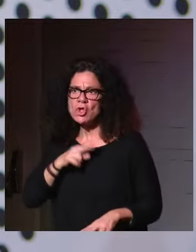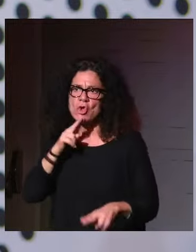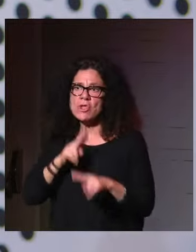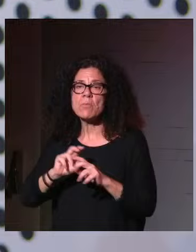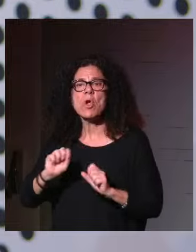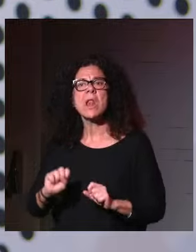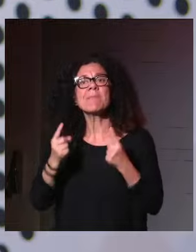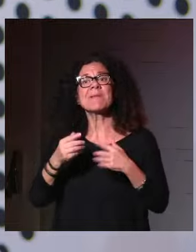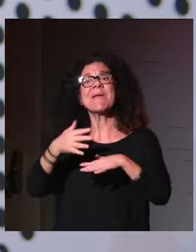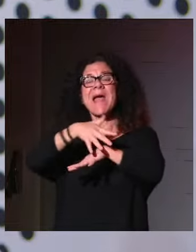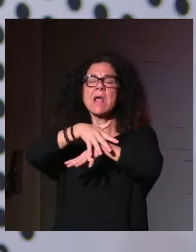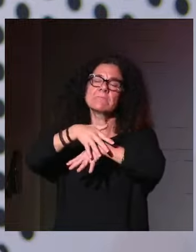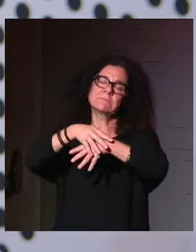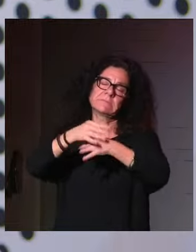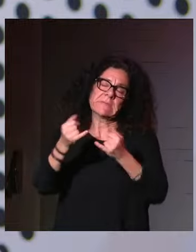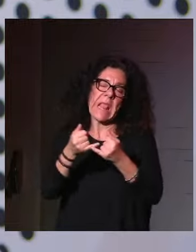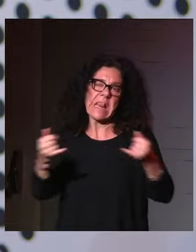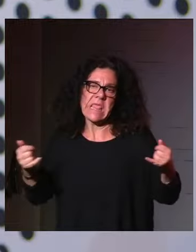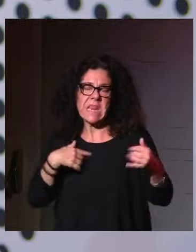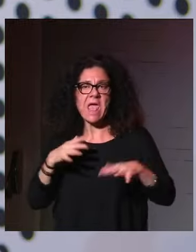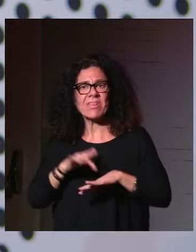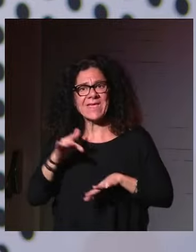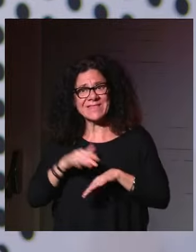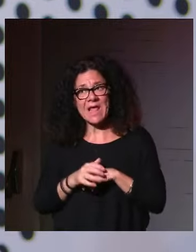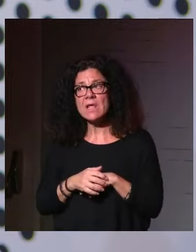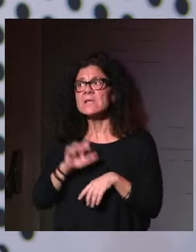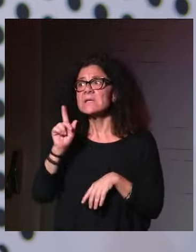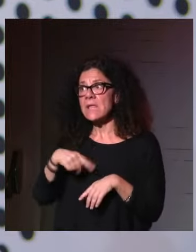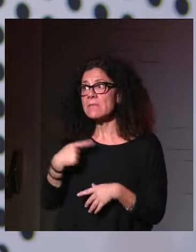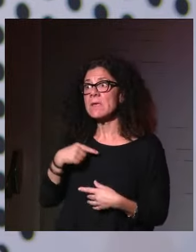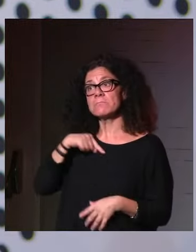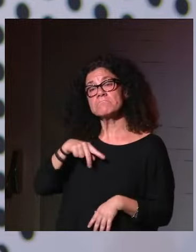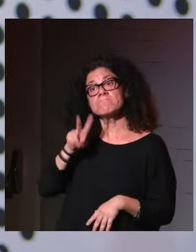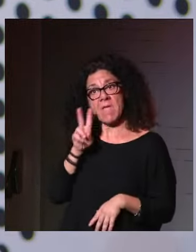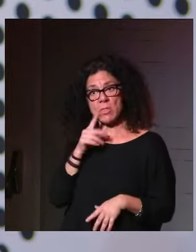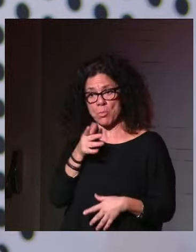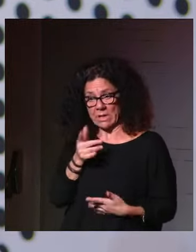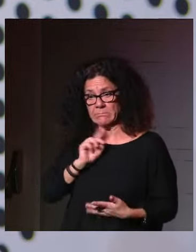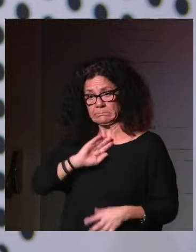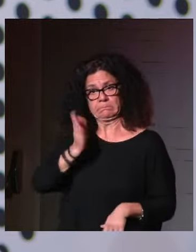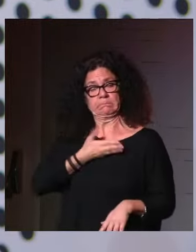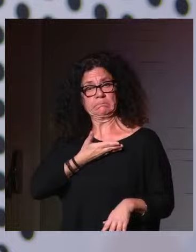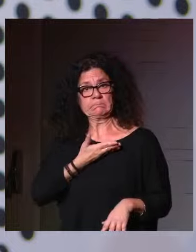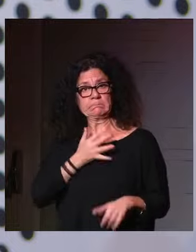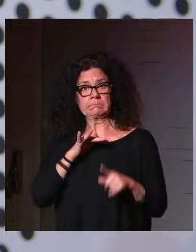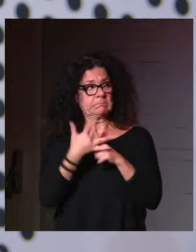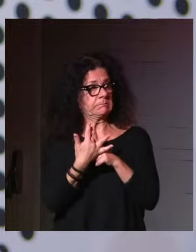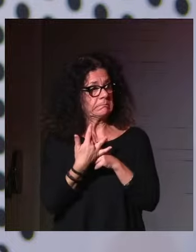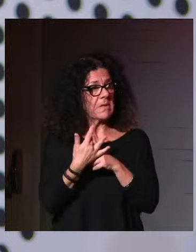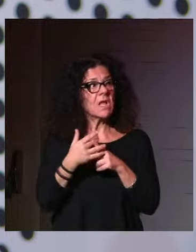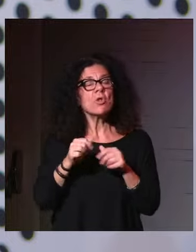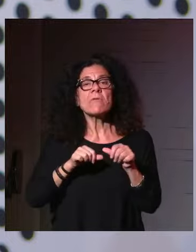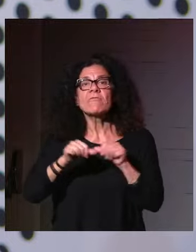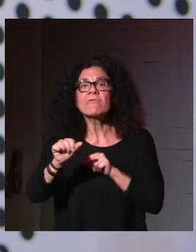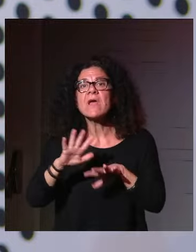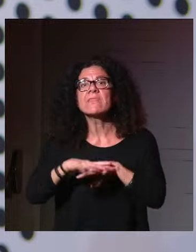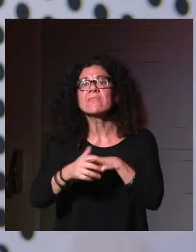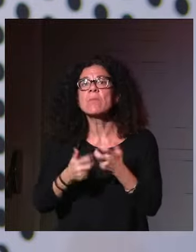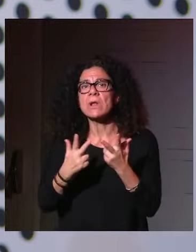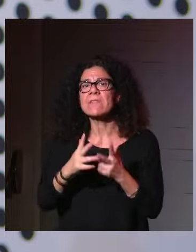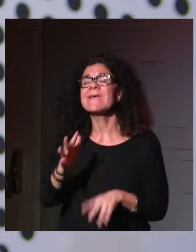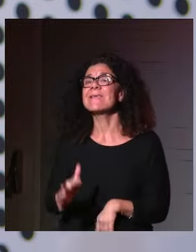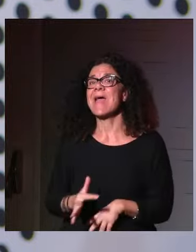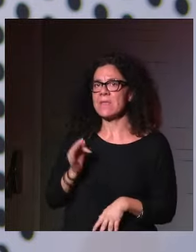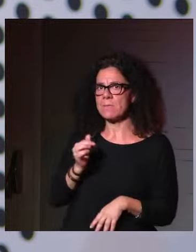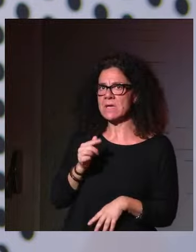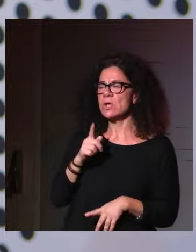primera línea digital somos las que estamos viendo también porque nos pasa lo que va a pasar en las democracias Y que además no solo va a